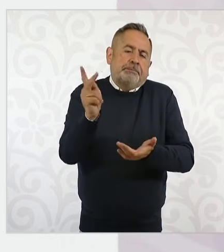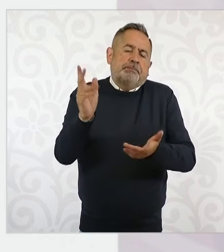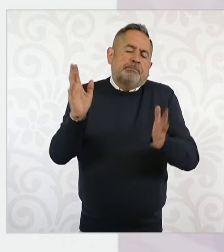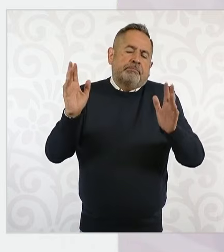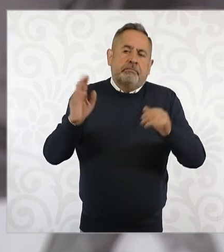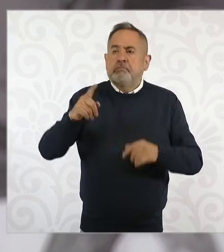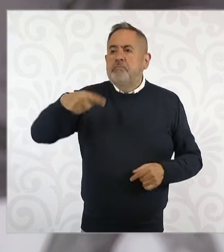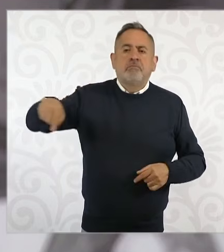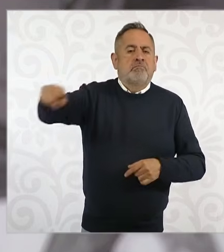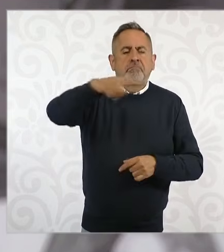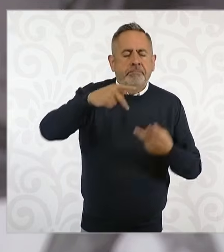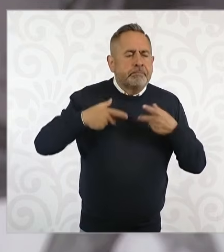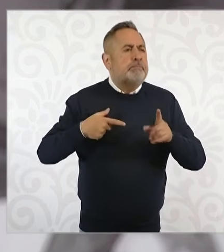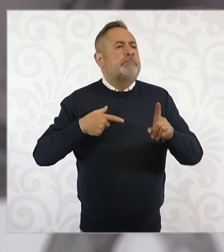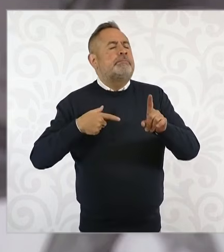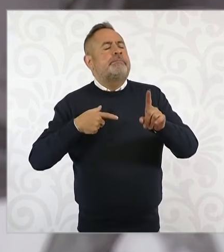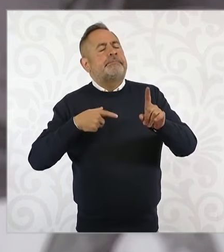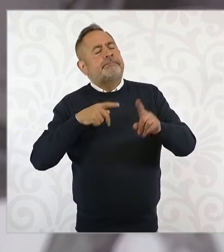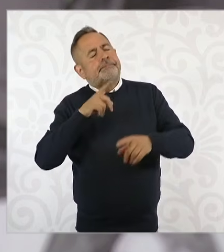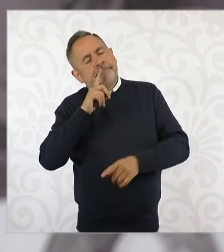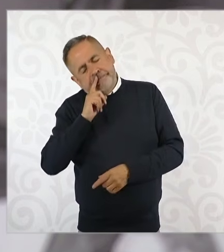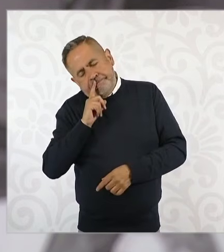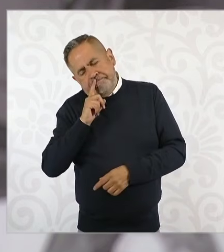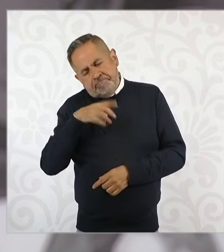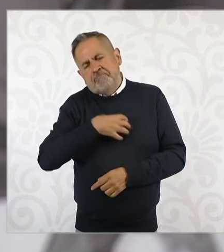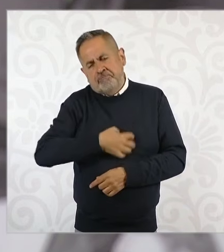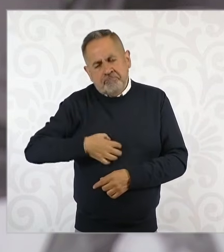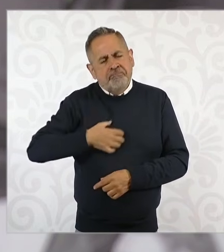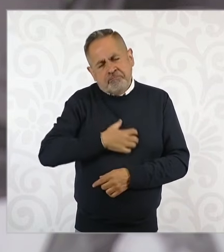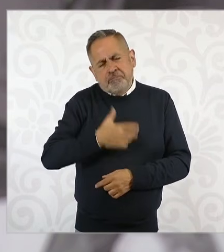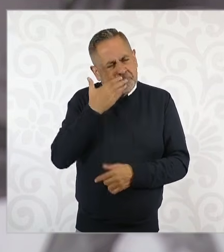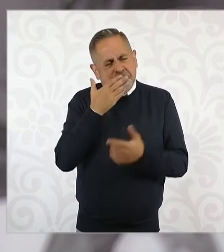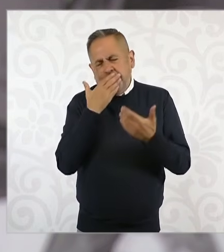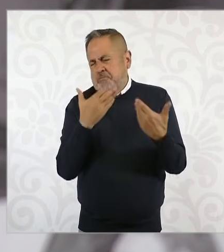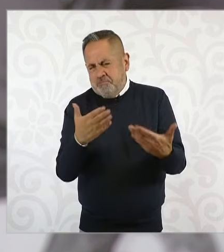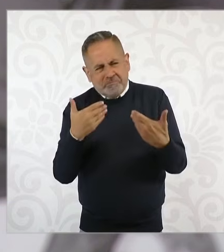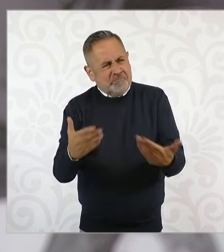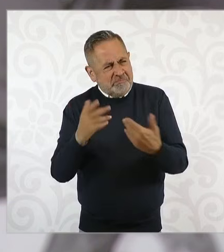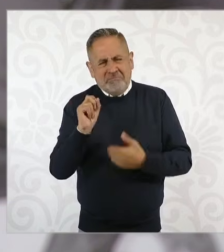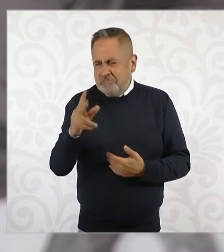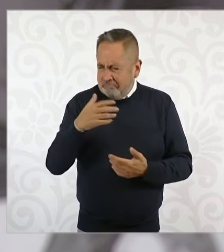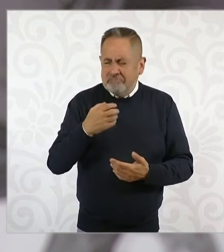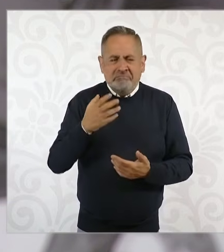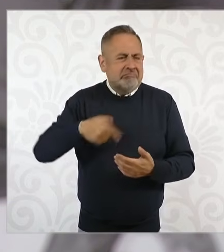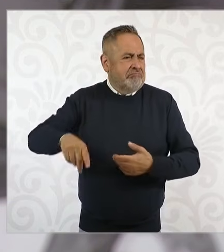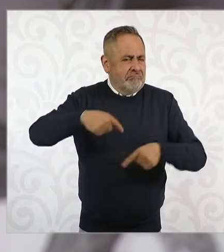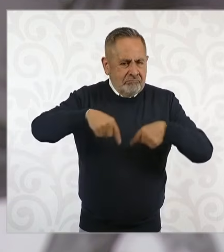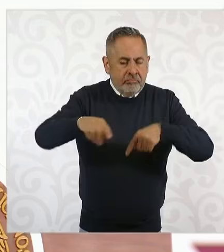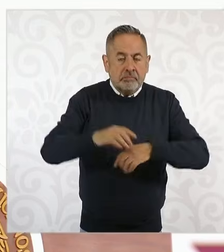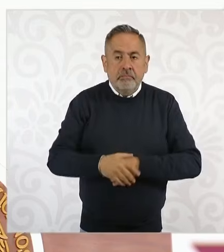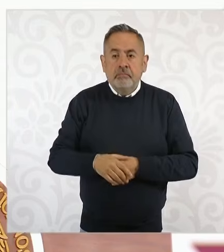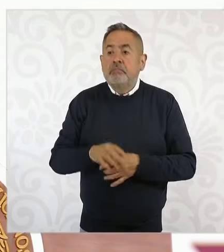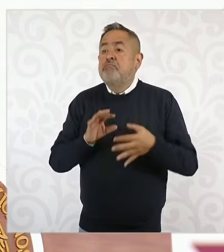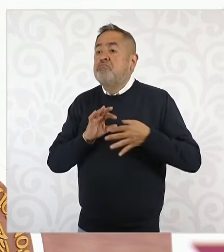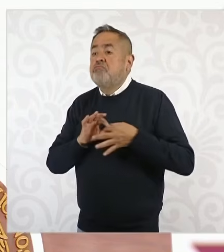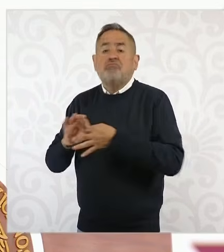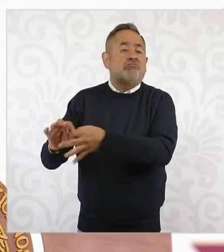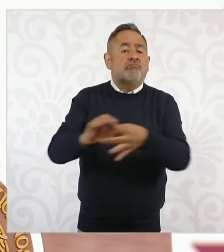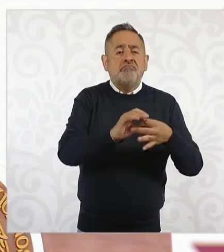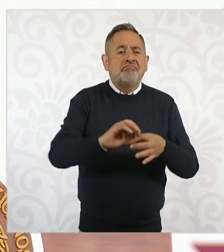la gente quedó muy contenta de la participación de la selección y es una hermandad, la